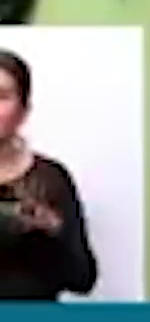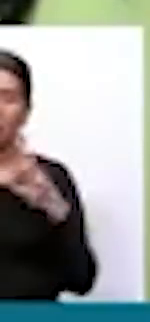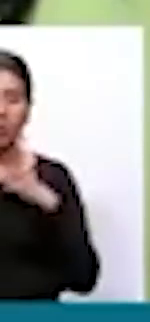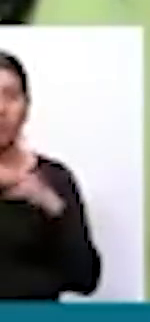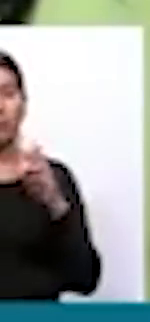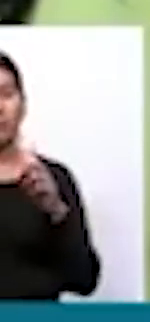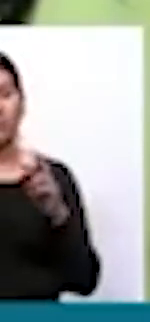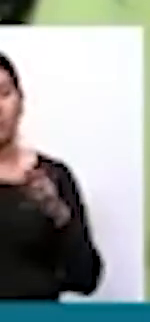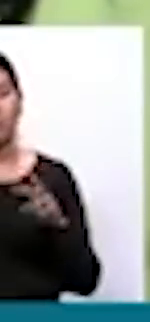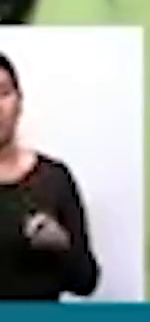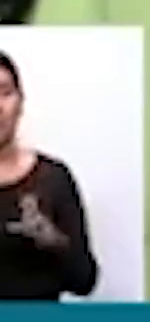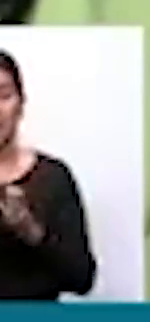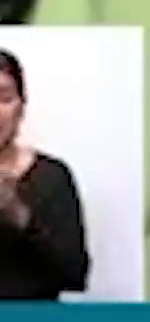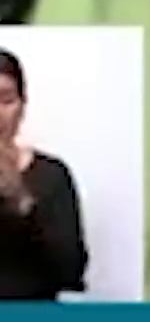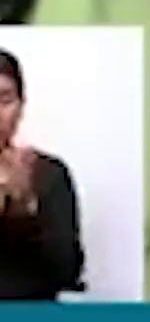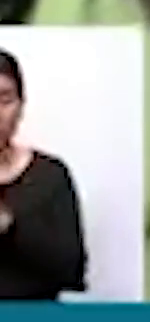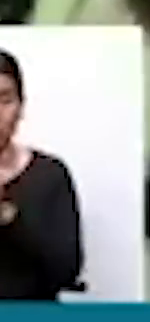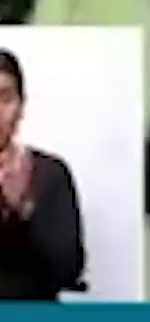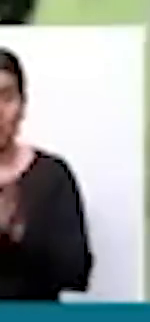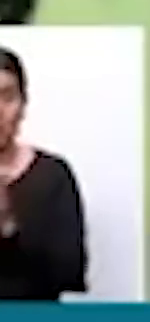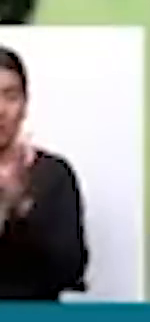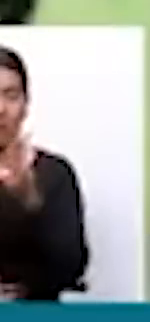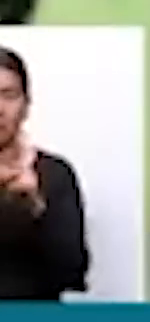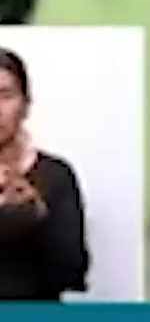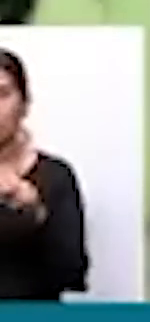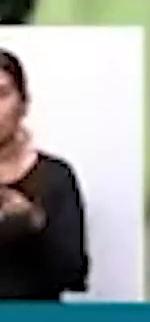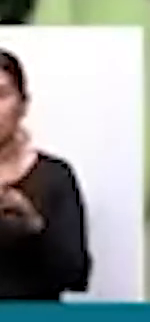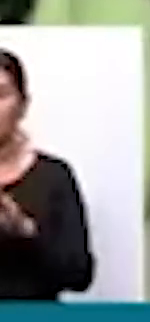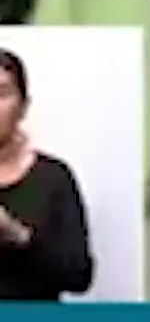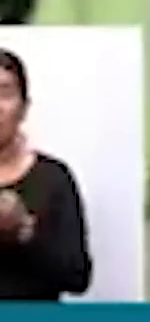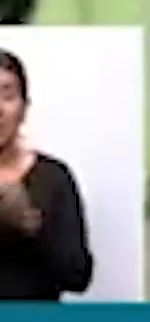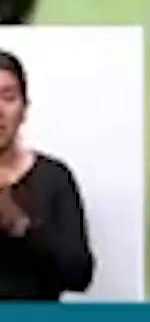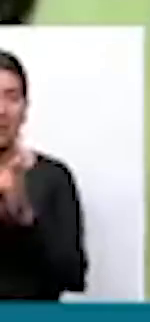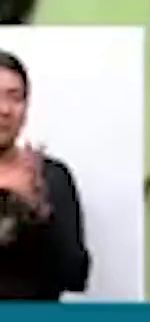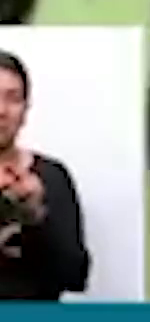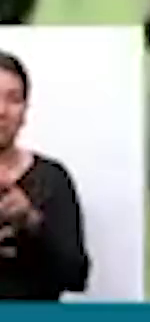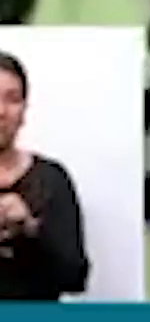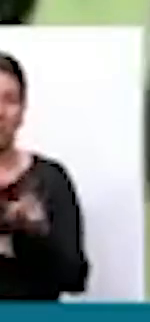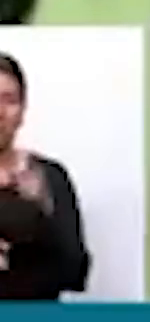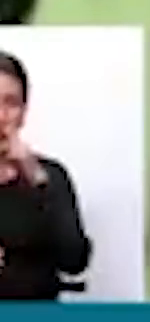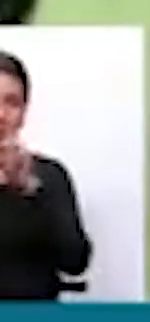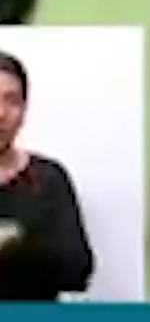veces contigo. La centralidad no es la fecha del censo, porque si lo fuera,